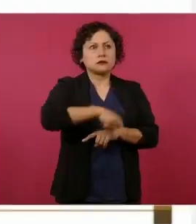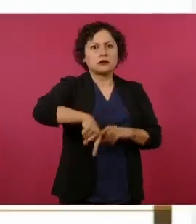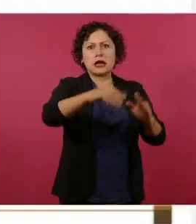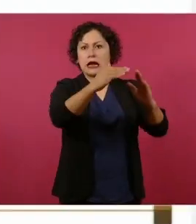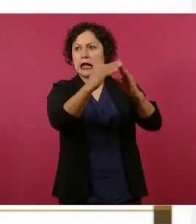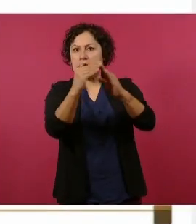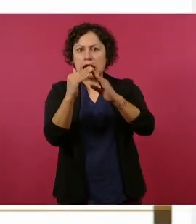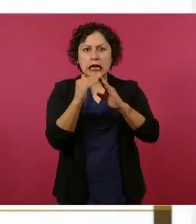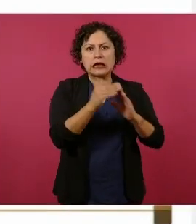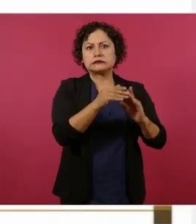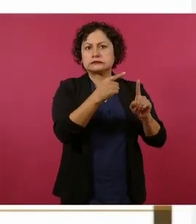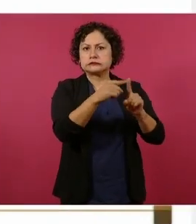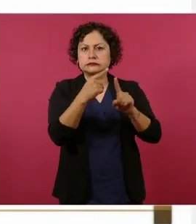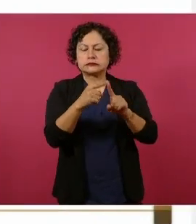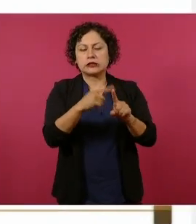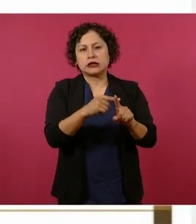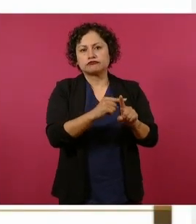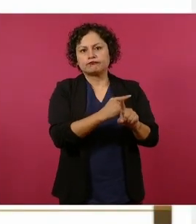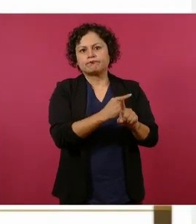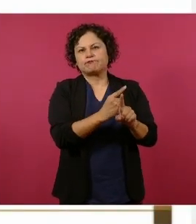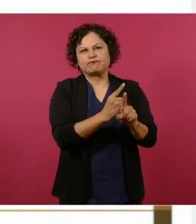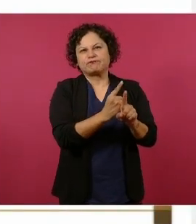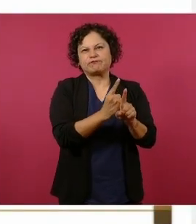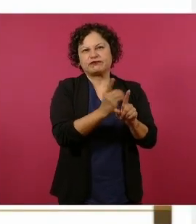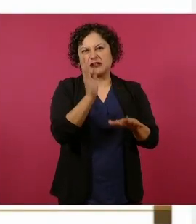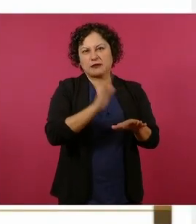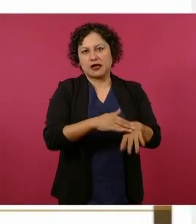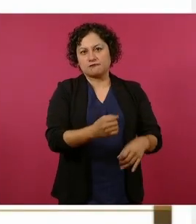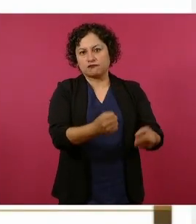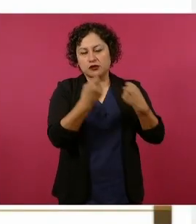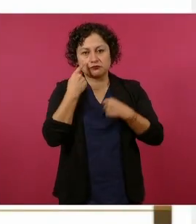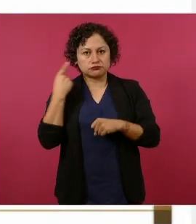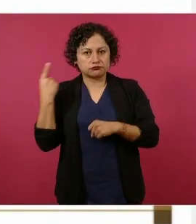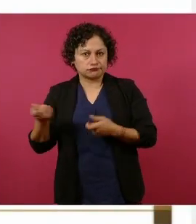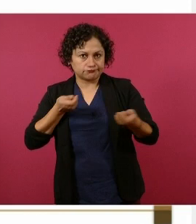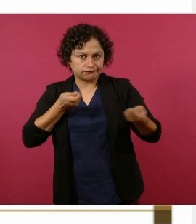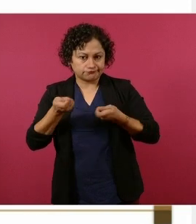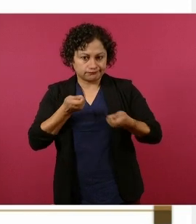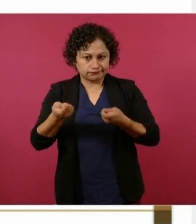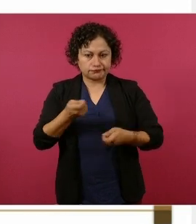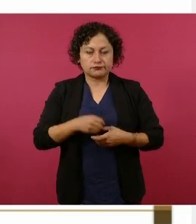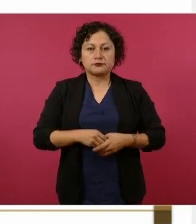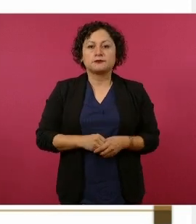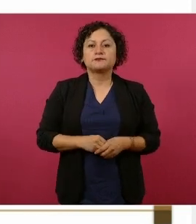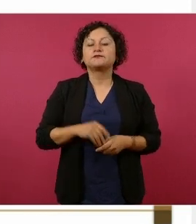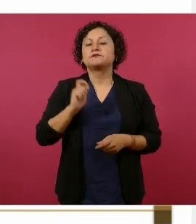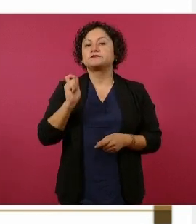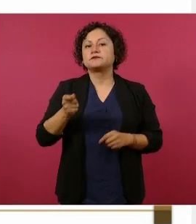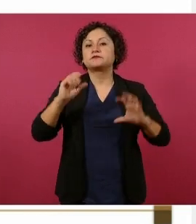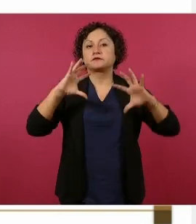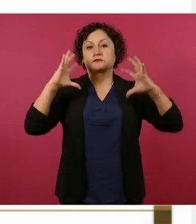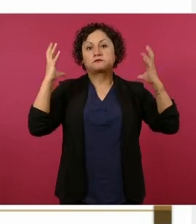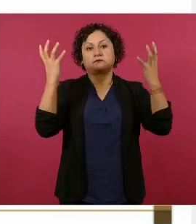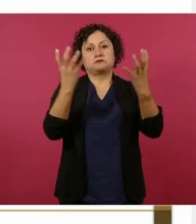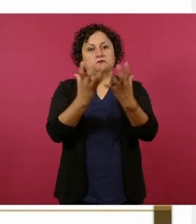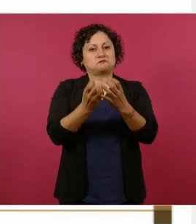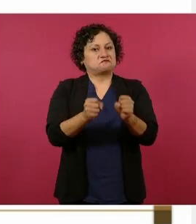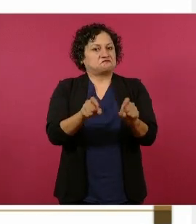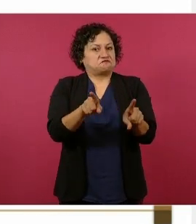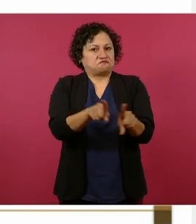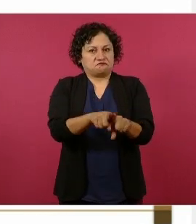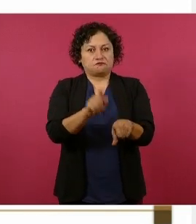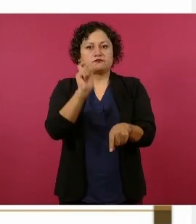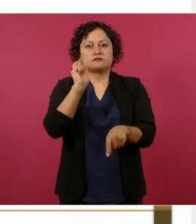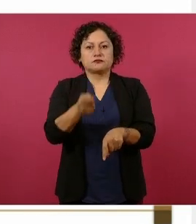de sequías también atípicas y consecuencia de efectos de cambio climático, se ha provocado una disminución de la generación hidráulica.